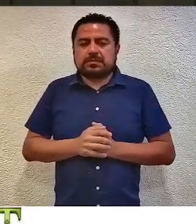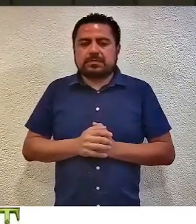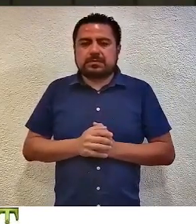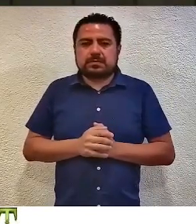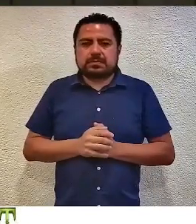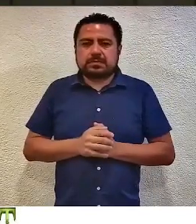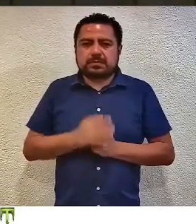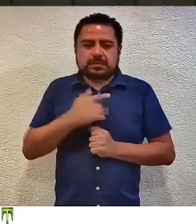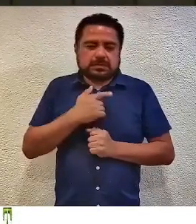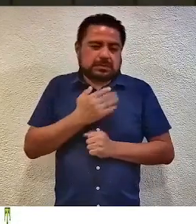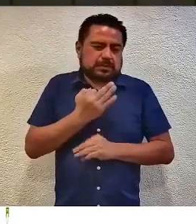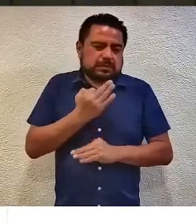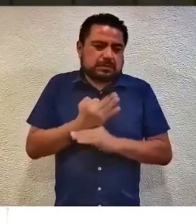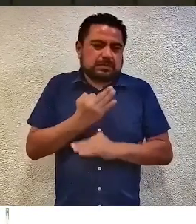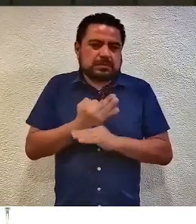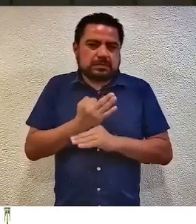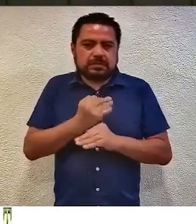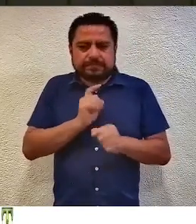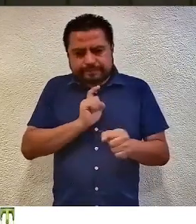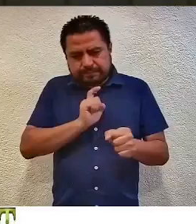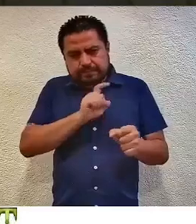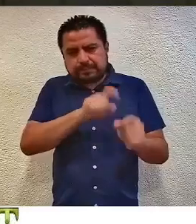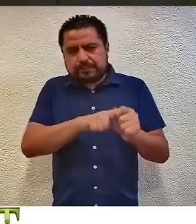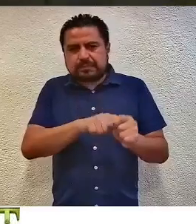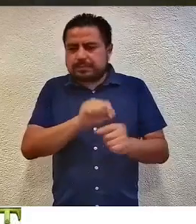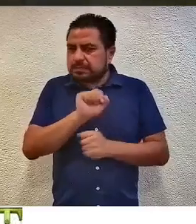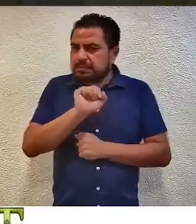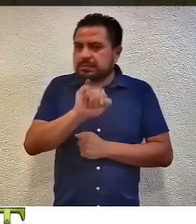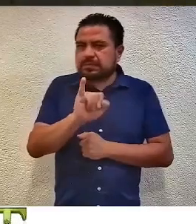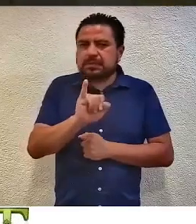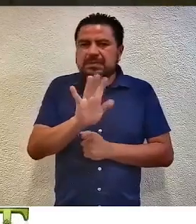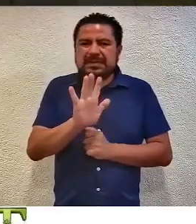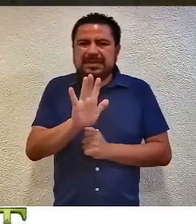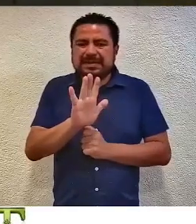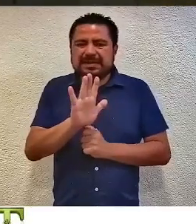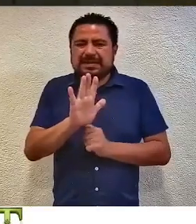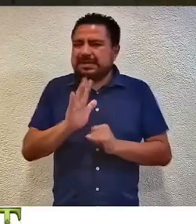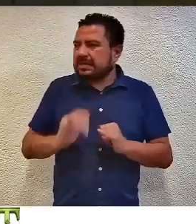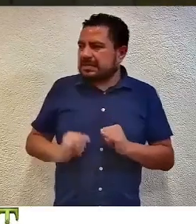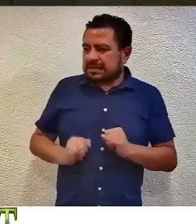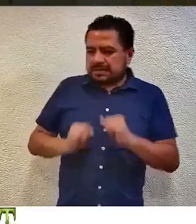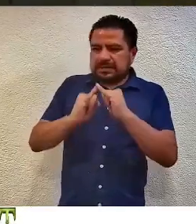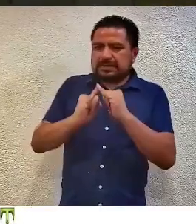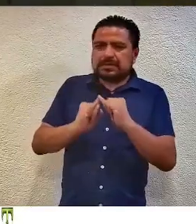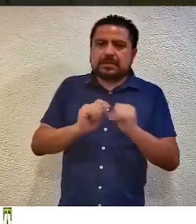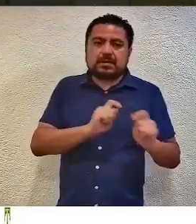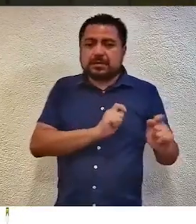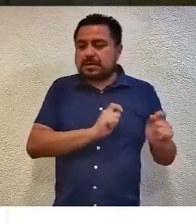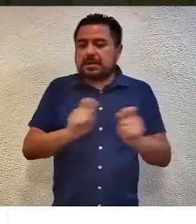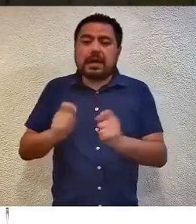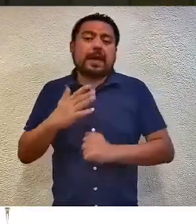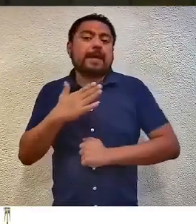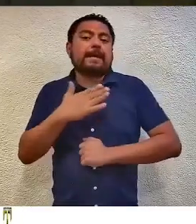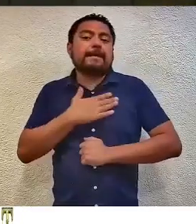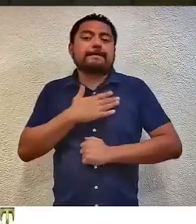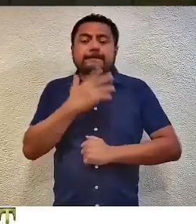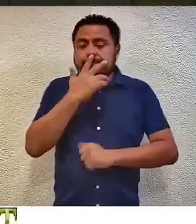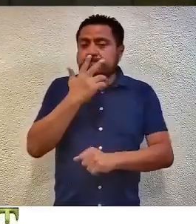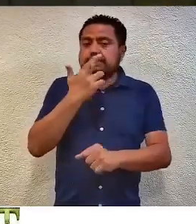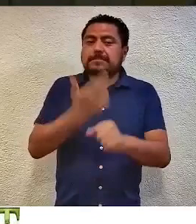Me voy a circunscribir a la cuestión jurisdiccional. Fue turnado a mi ponencia